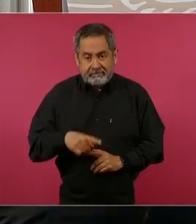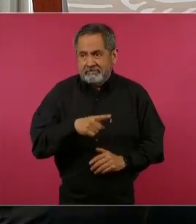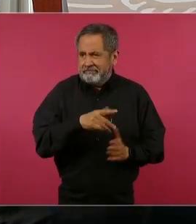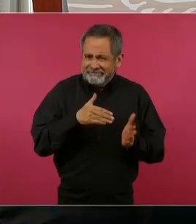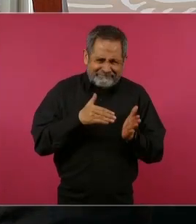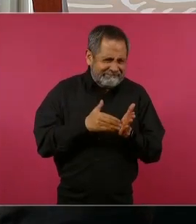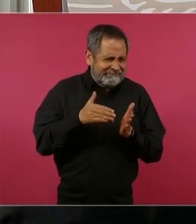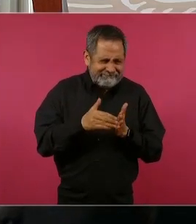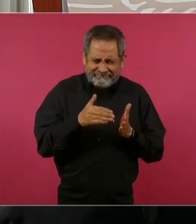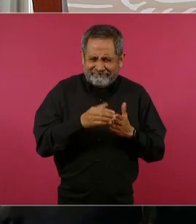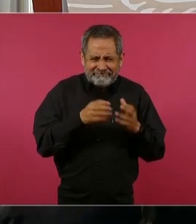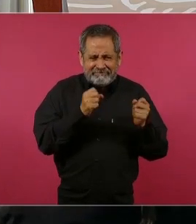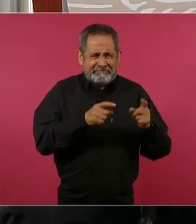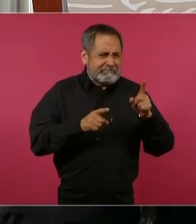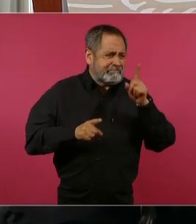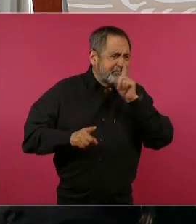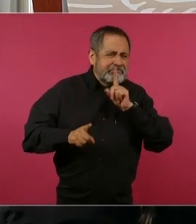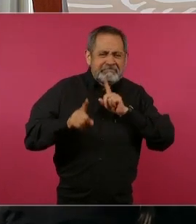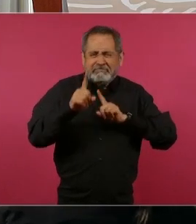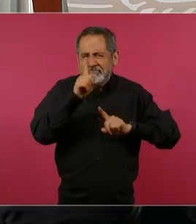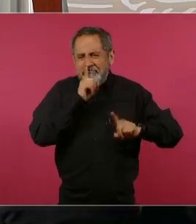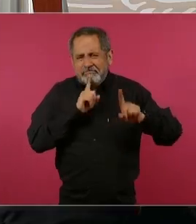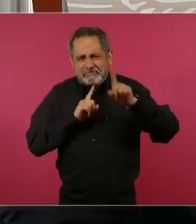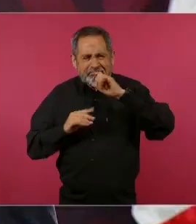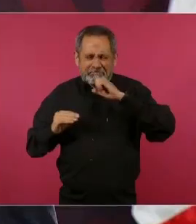millones de mentiras.